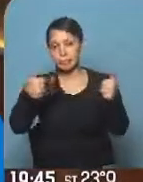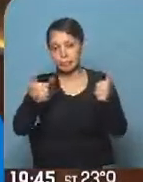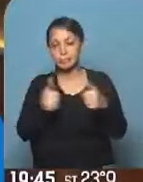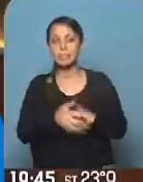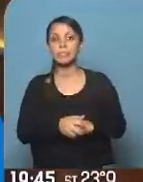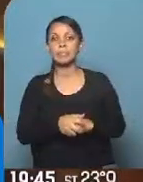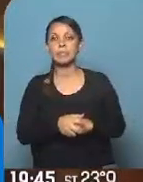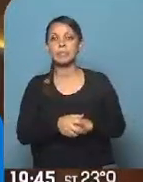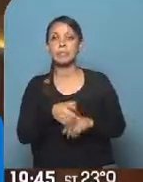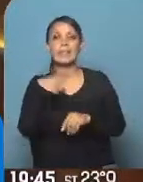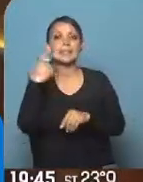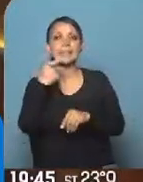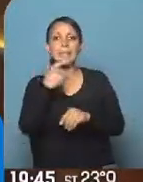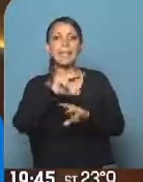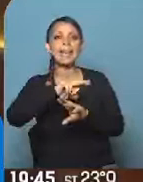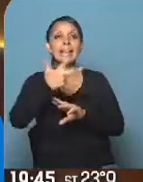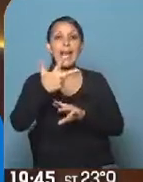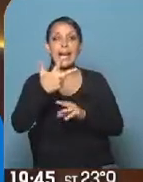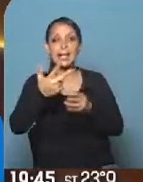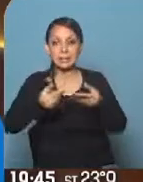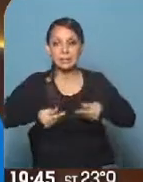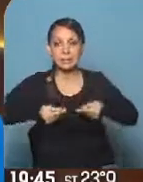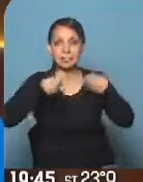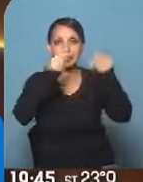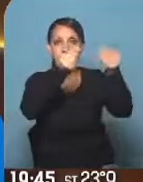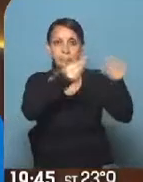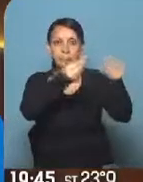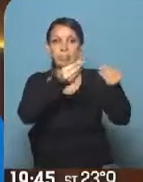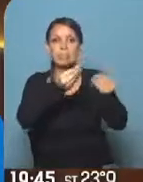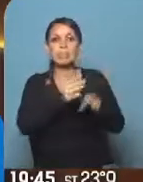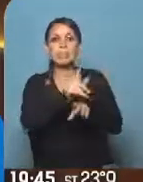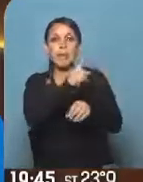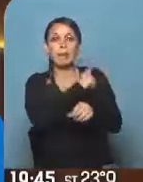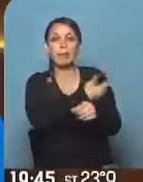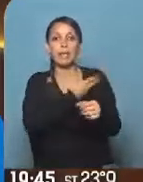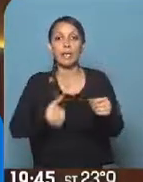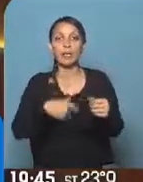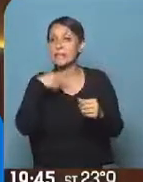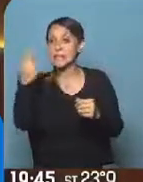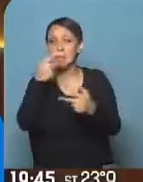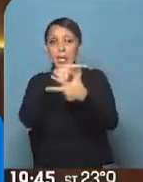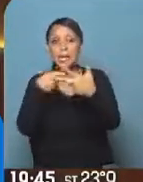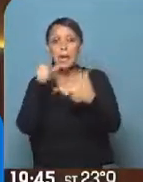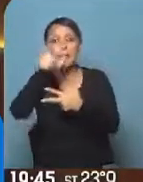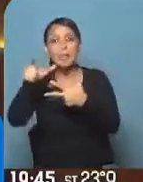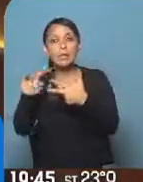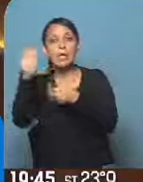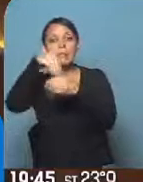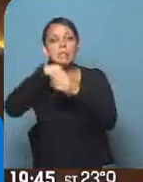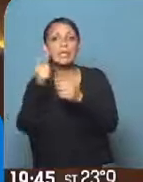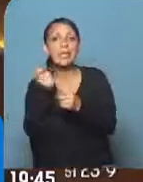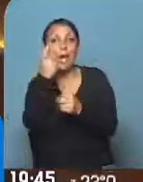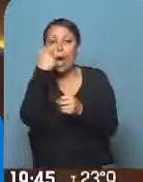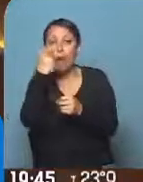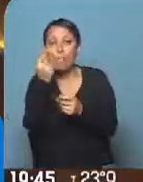que se elevan al ejecutivo están integradas por hombres no hay no hay cupo